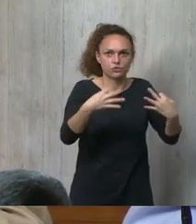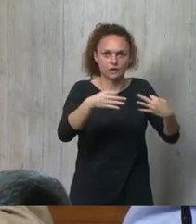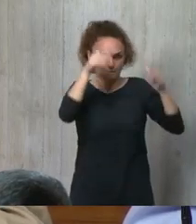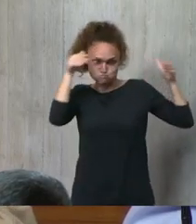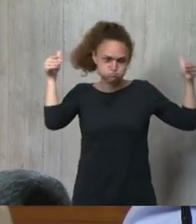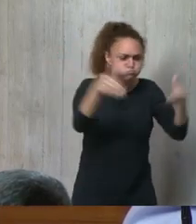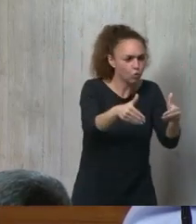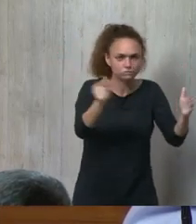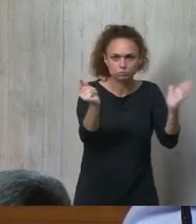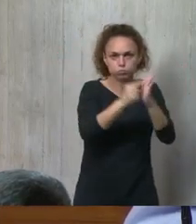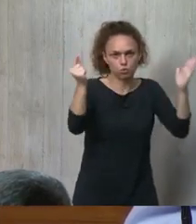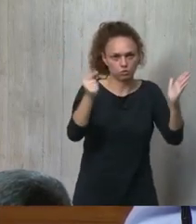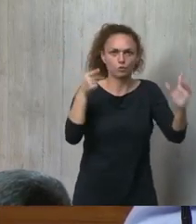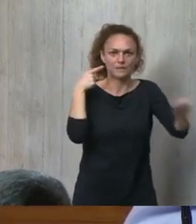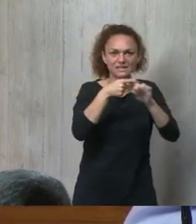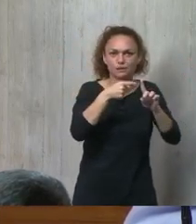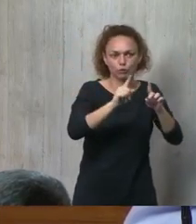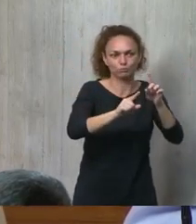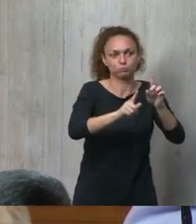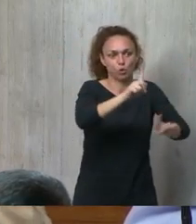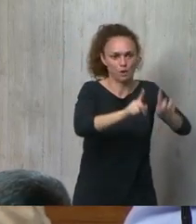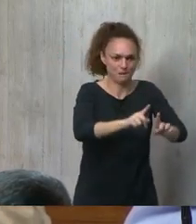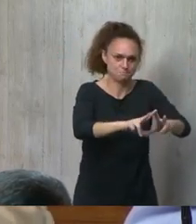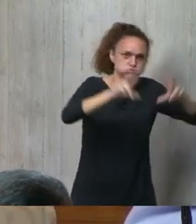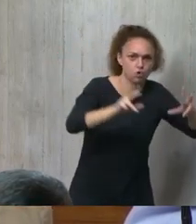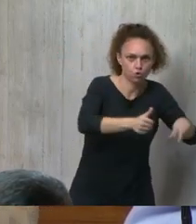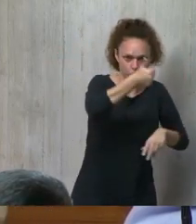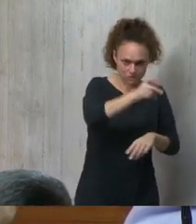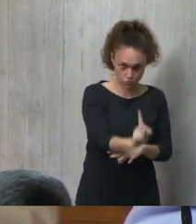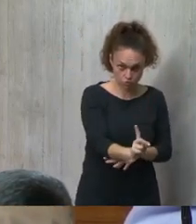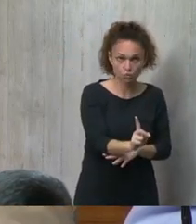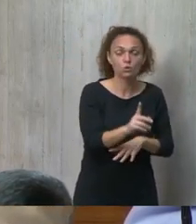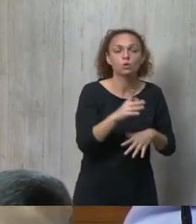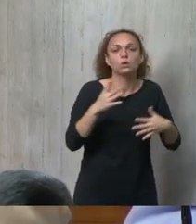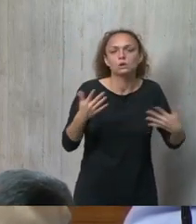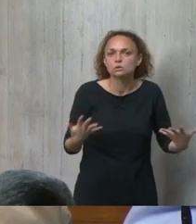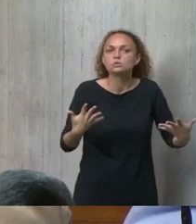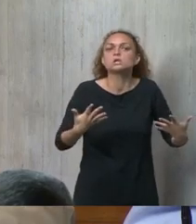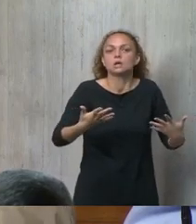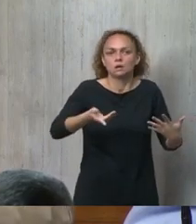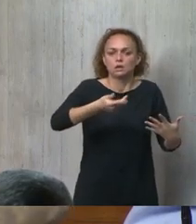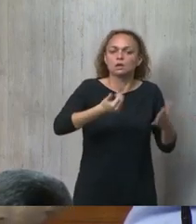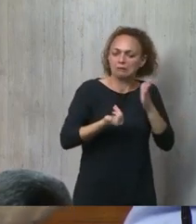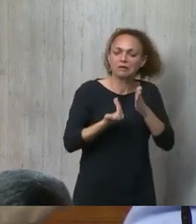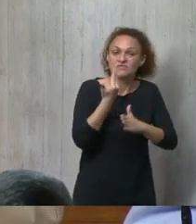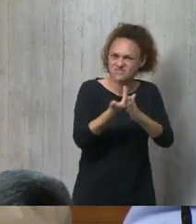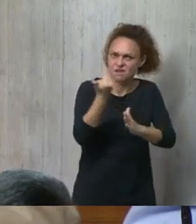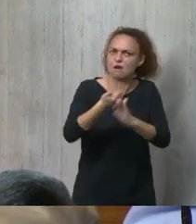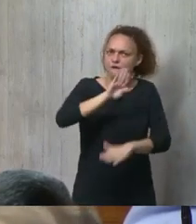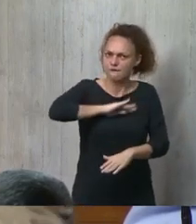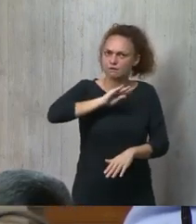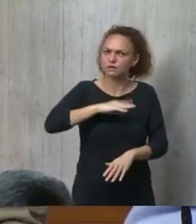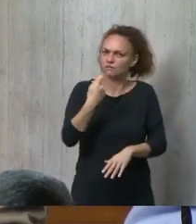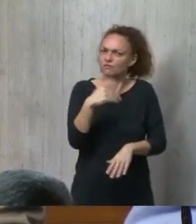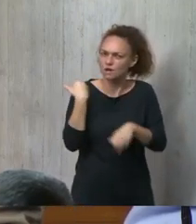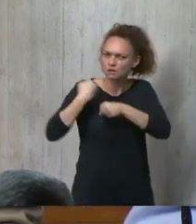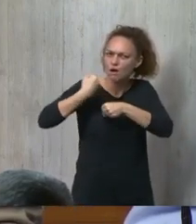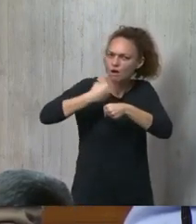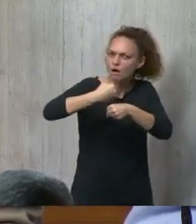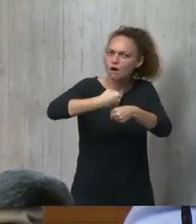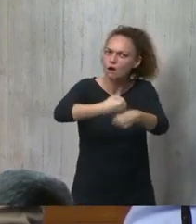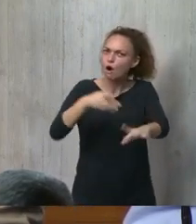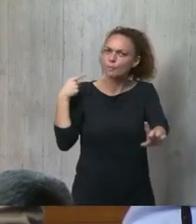para evitar futuras complicaciones. Por lo tanto, tenemos todavía bastantes días en los que se va a seguir controlando la